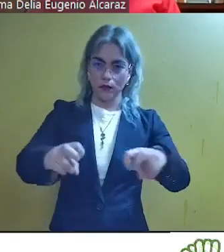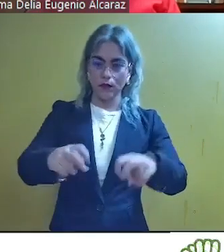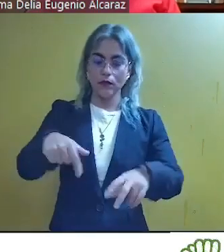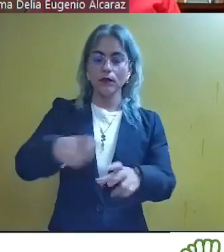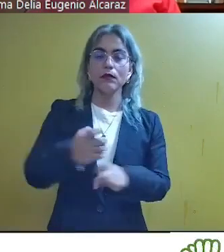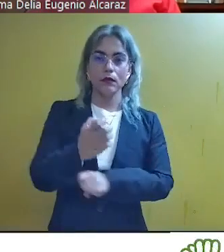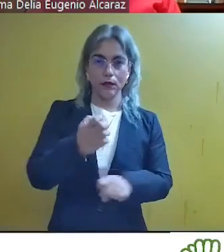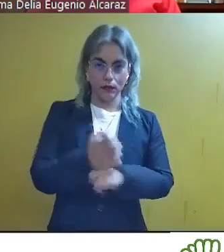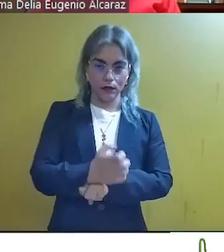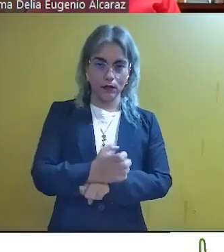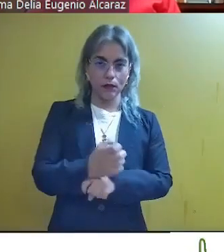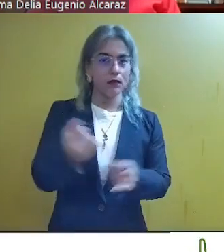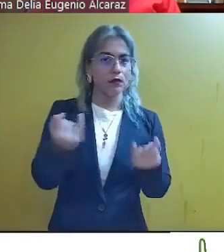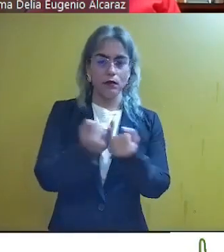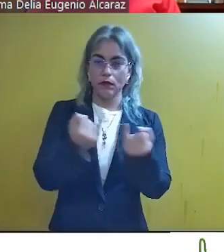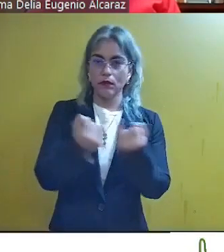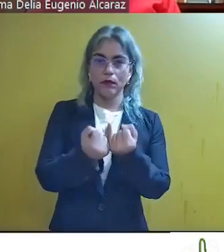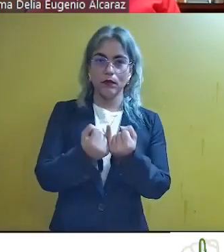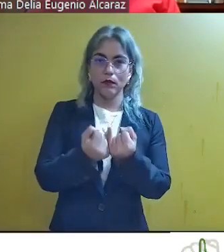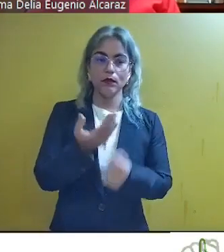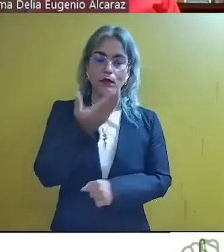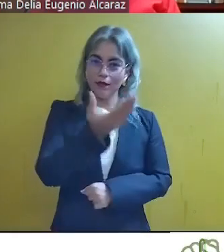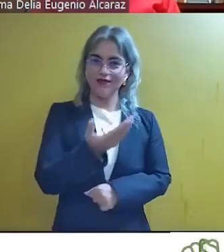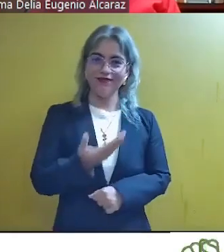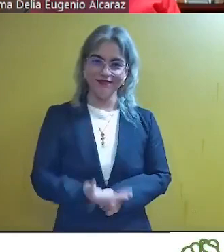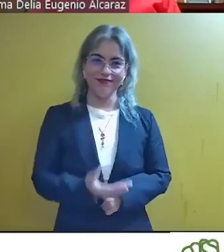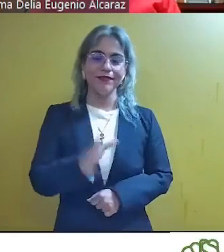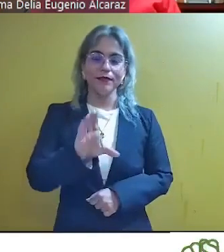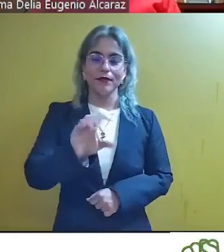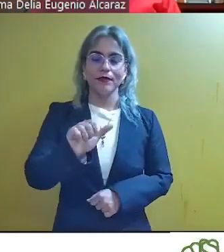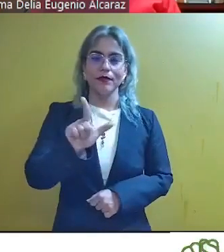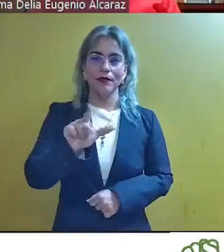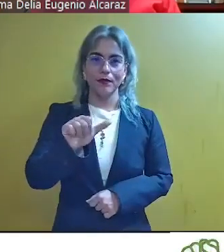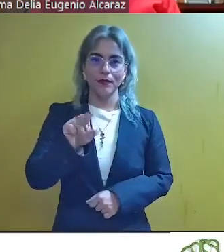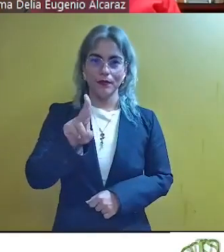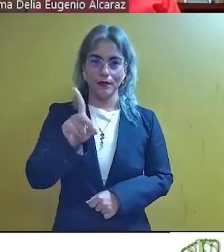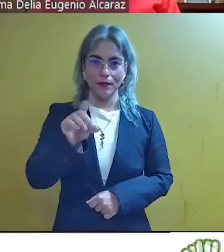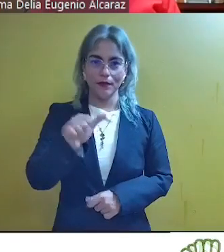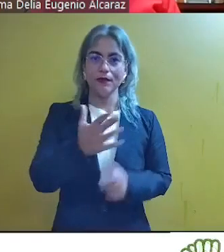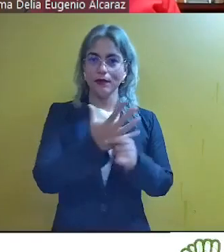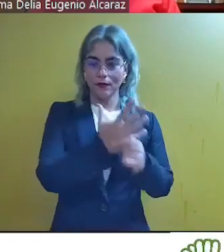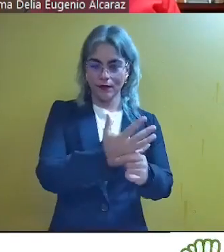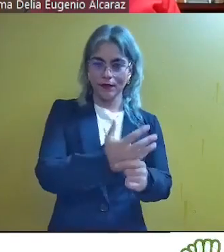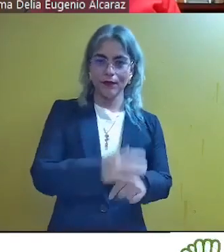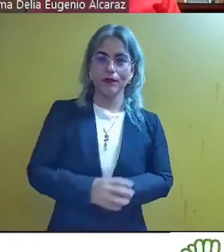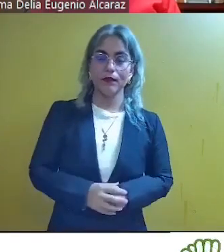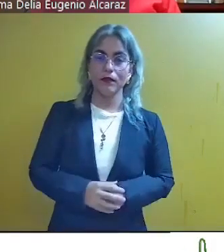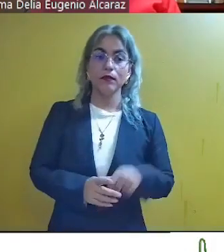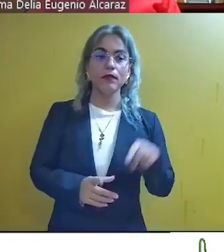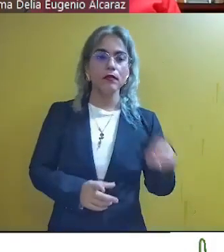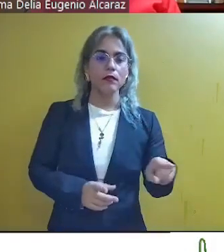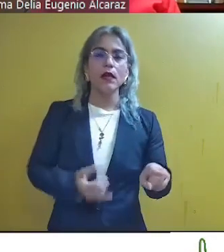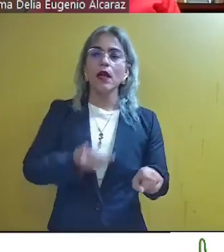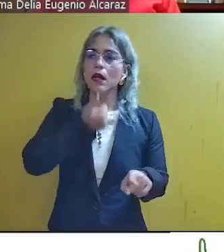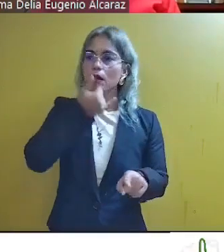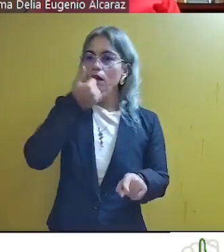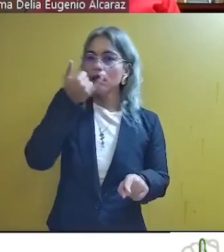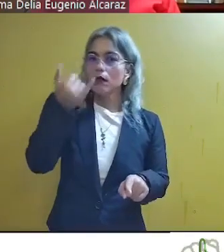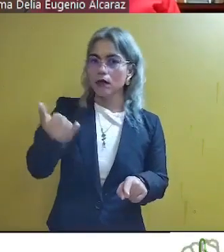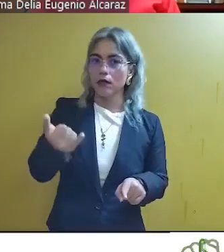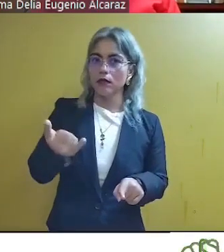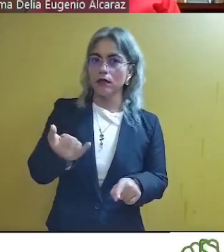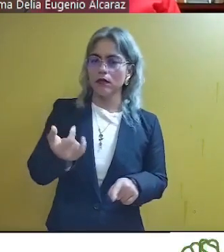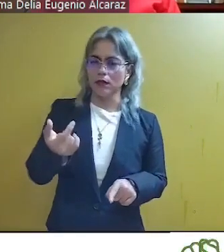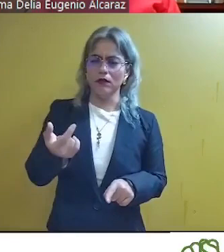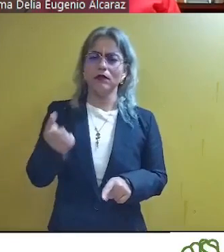de agravios integrales referidos por la parte actora, que entre otras cuestiones refiere que fue incorrecta la declaratoria de imposibilidad jurídica